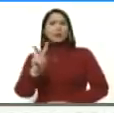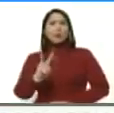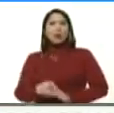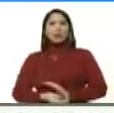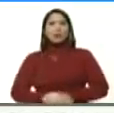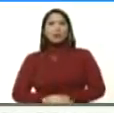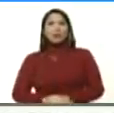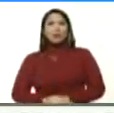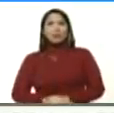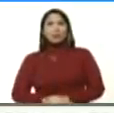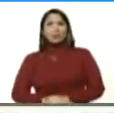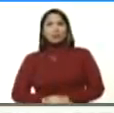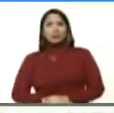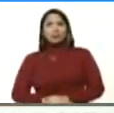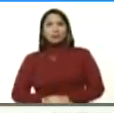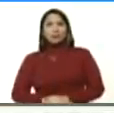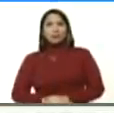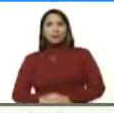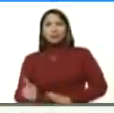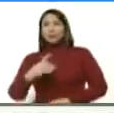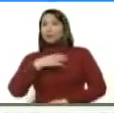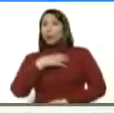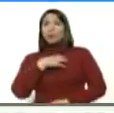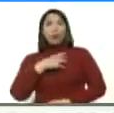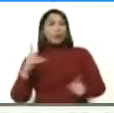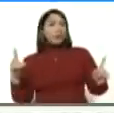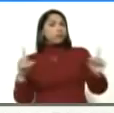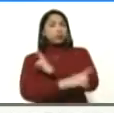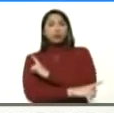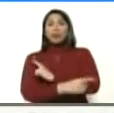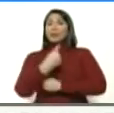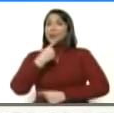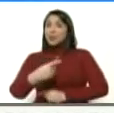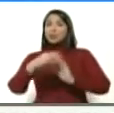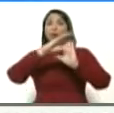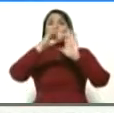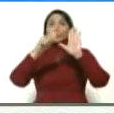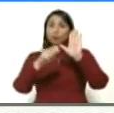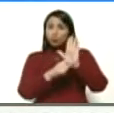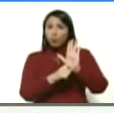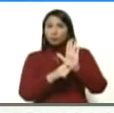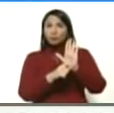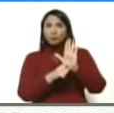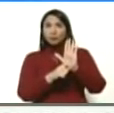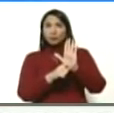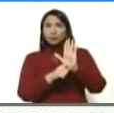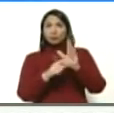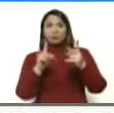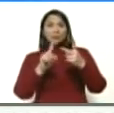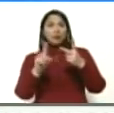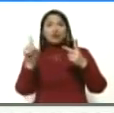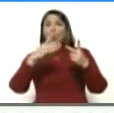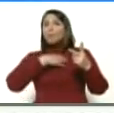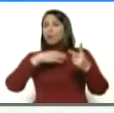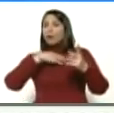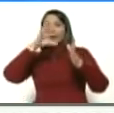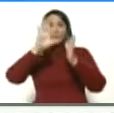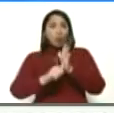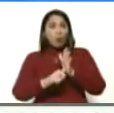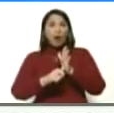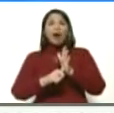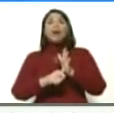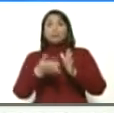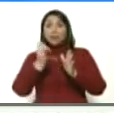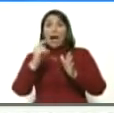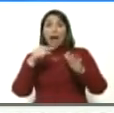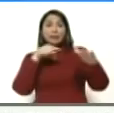Venezuela. Es inalienable, así está establecido en la Constitución. Es inembargable, así está